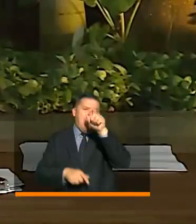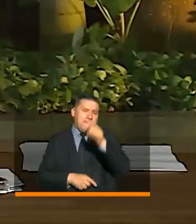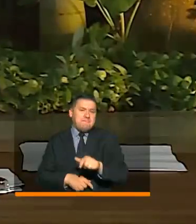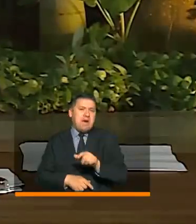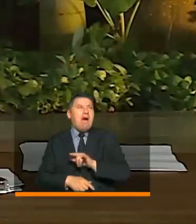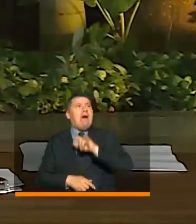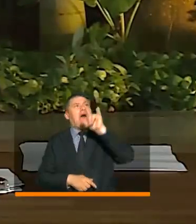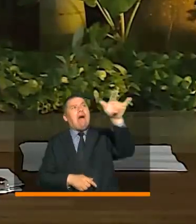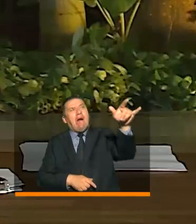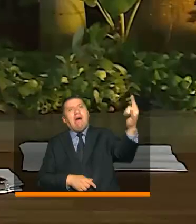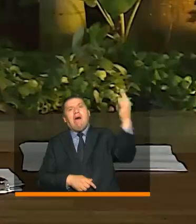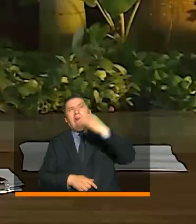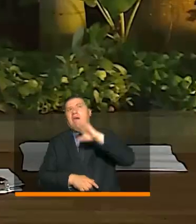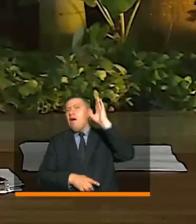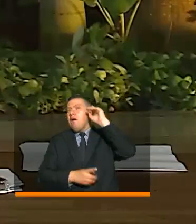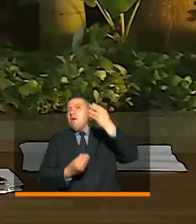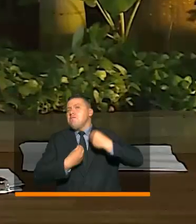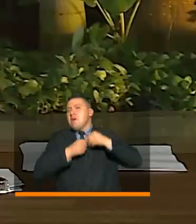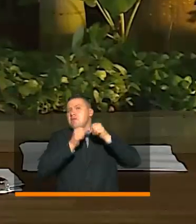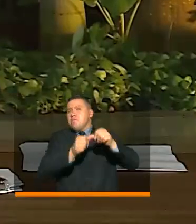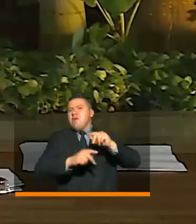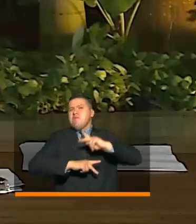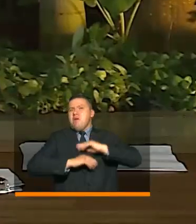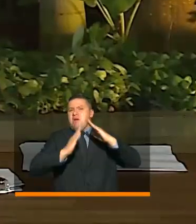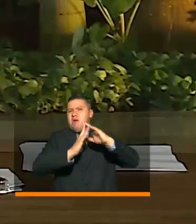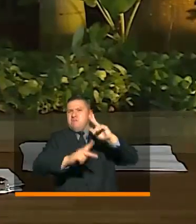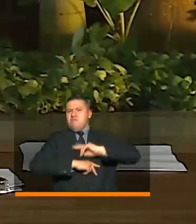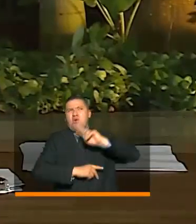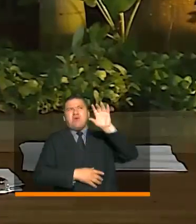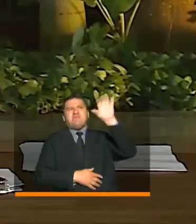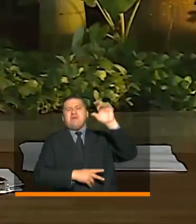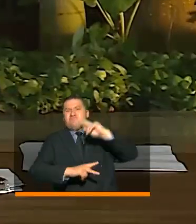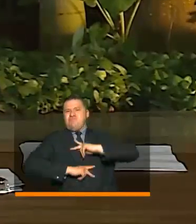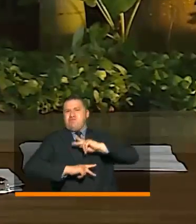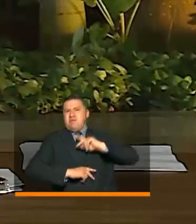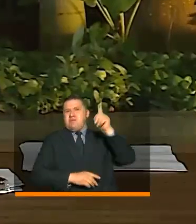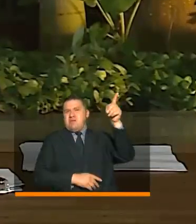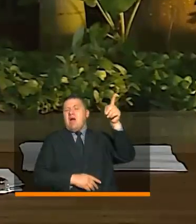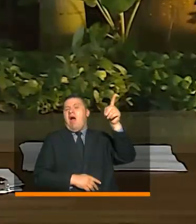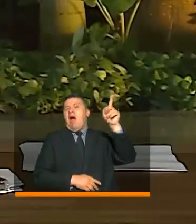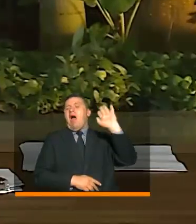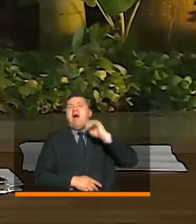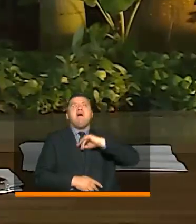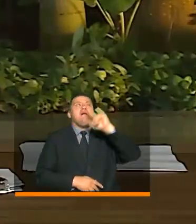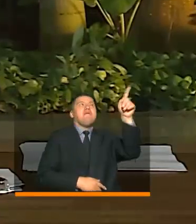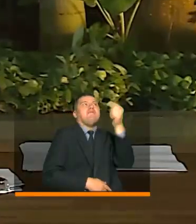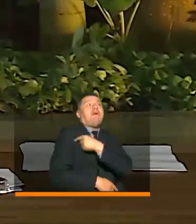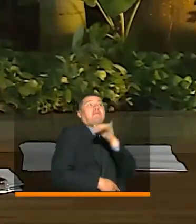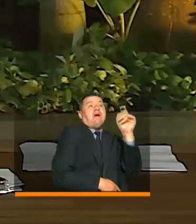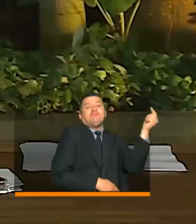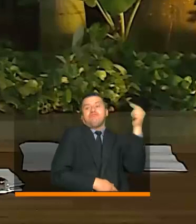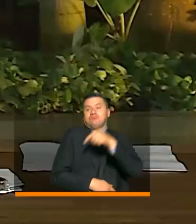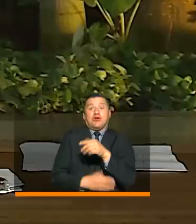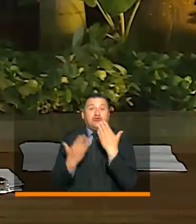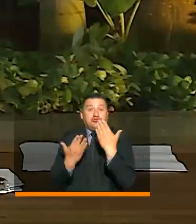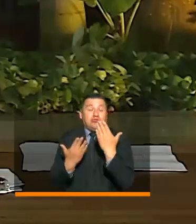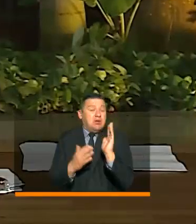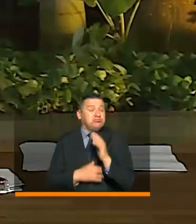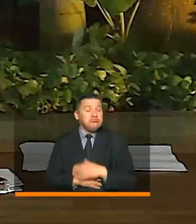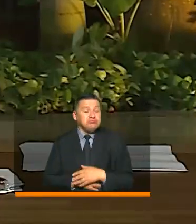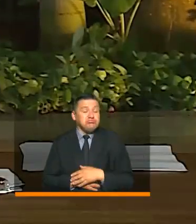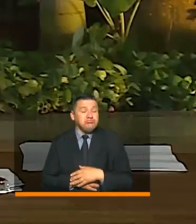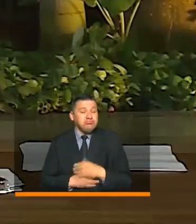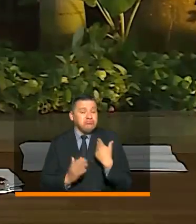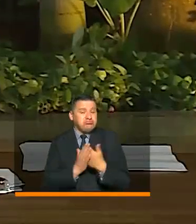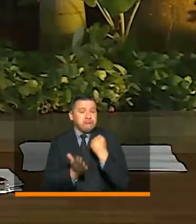están en tránsito, que son residentes o que tienen propiedades en otros países y que también el hecho de tener propiedades les permite también adelantar ese